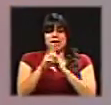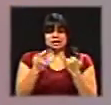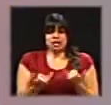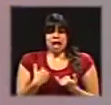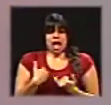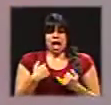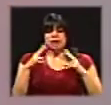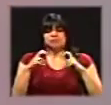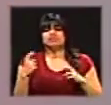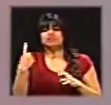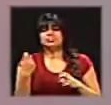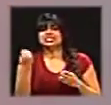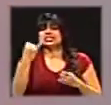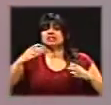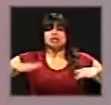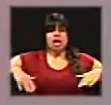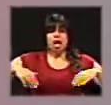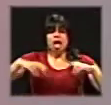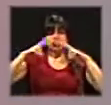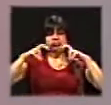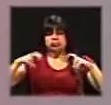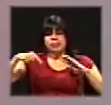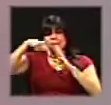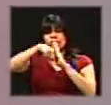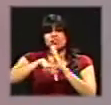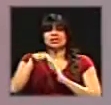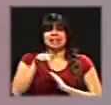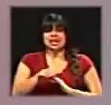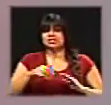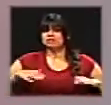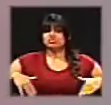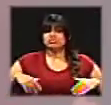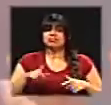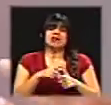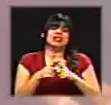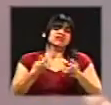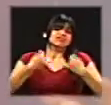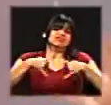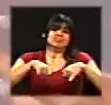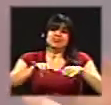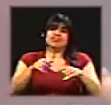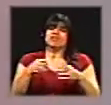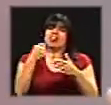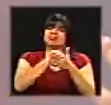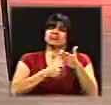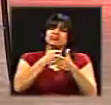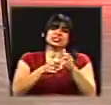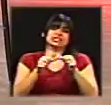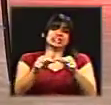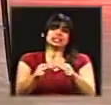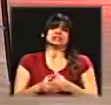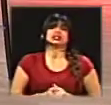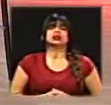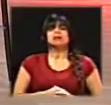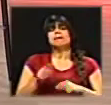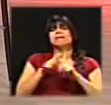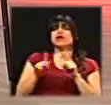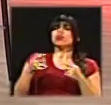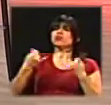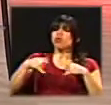eso no suceda, no tengamos una discusión profunda de eso, no vamos a seguir dejando de tener esta serie de manifestaciones. Es decir, como que quedaron